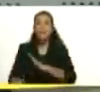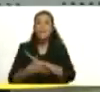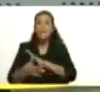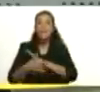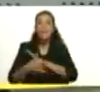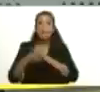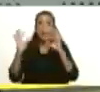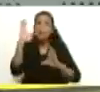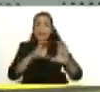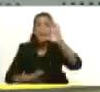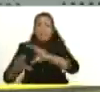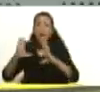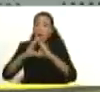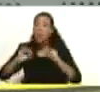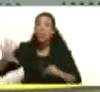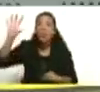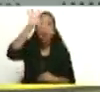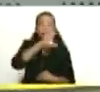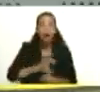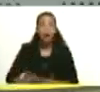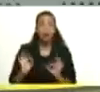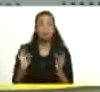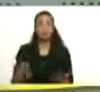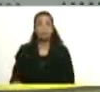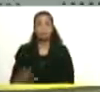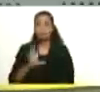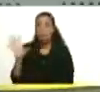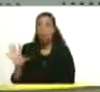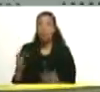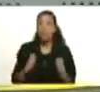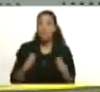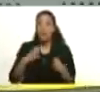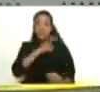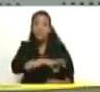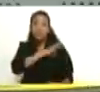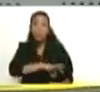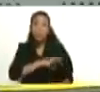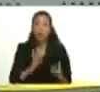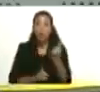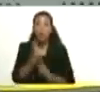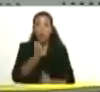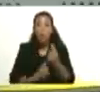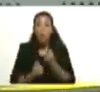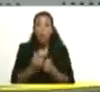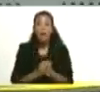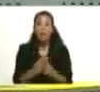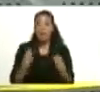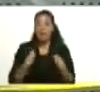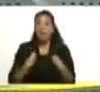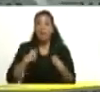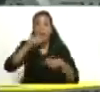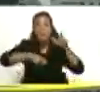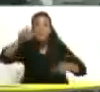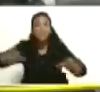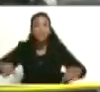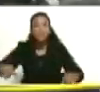y tecnológicos en todos los campos de la vida social, de la vida económica, de la vida de la